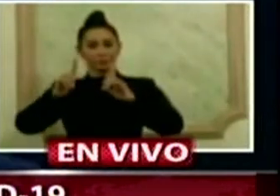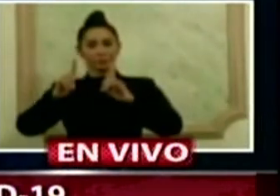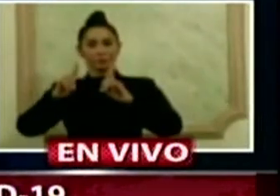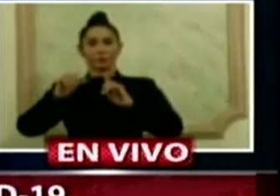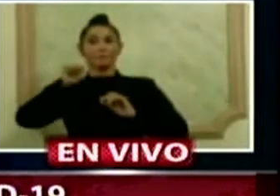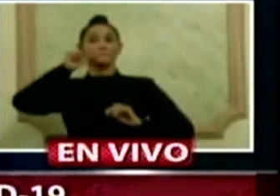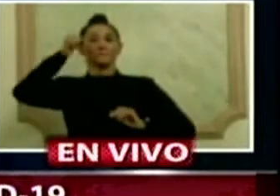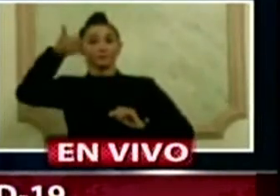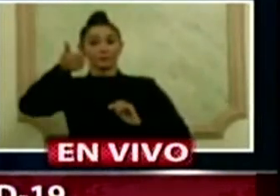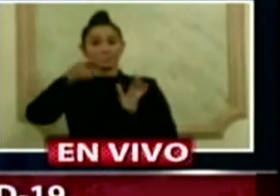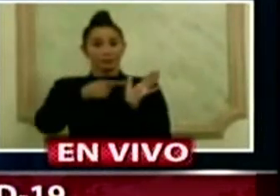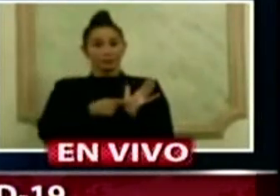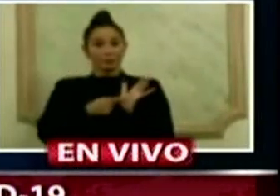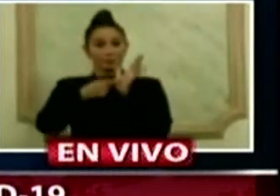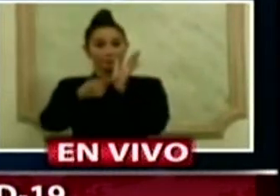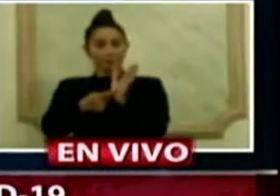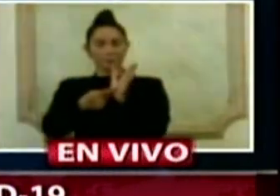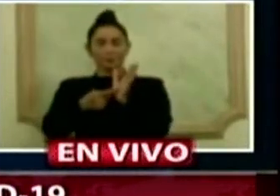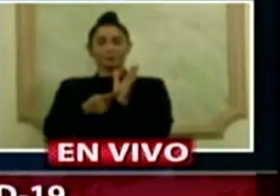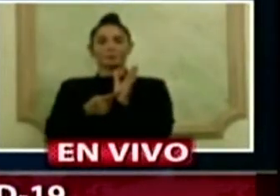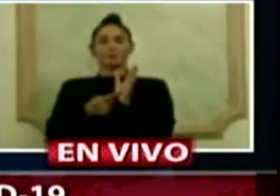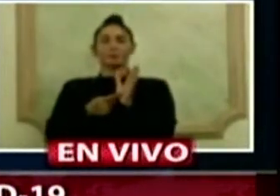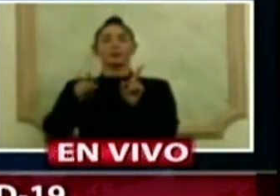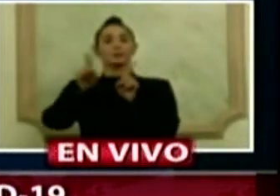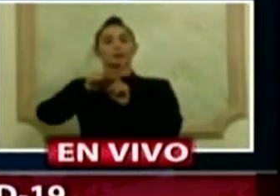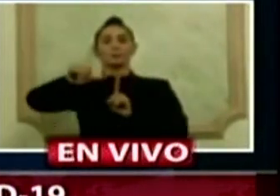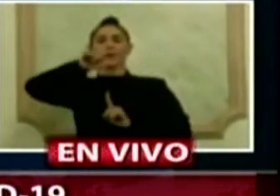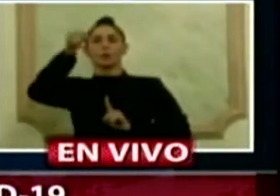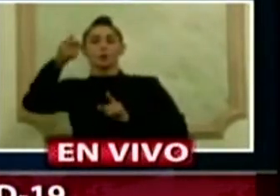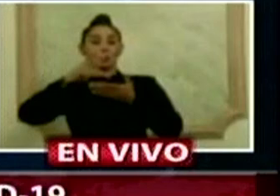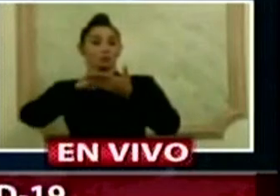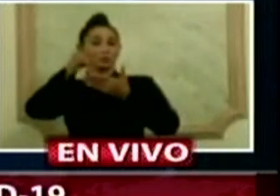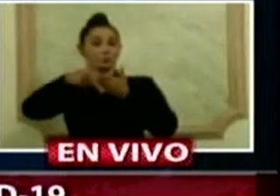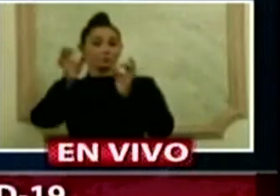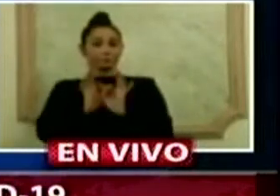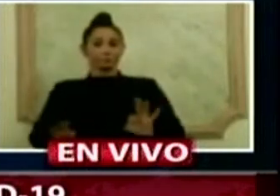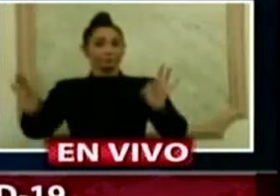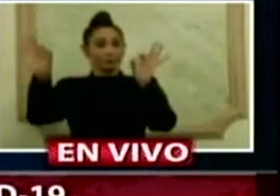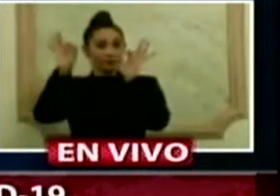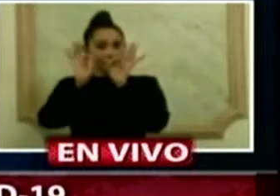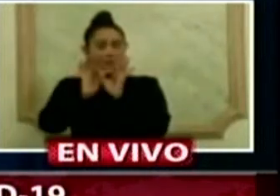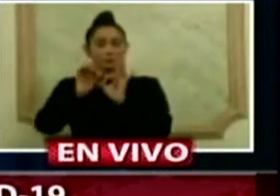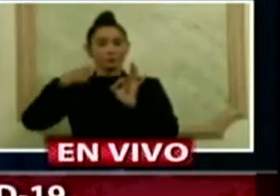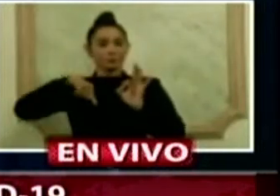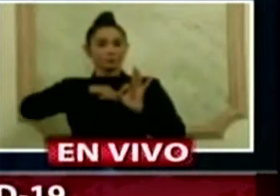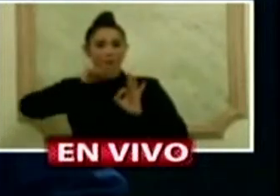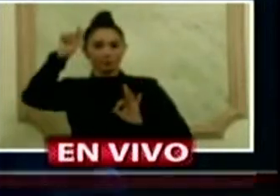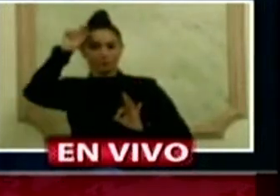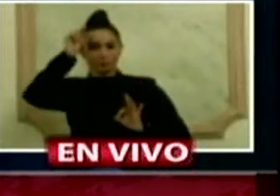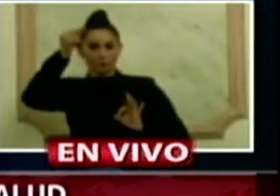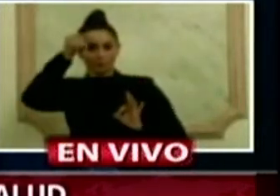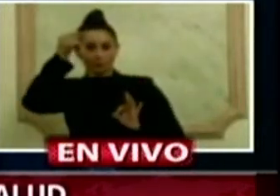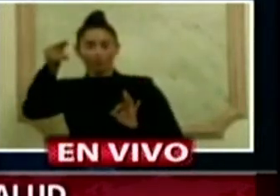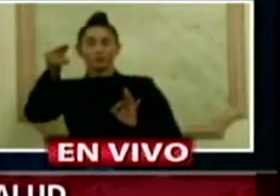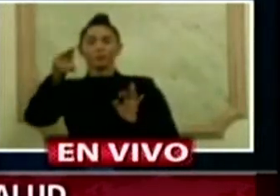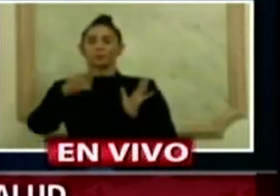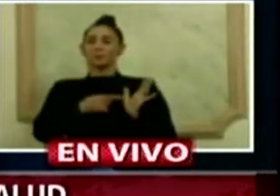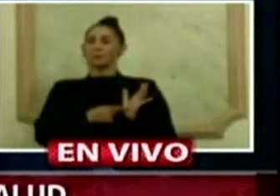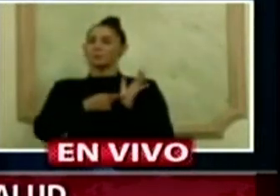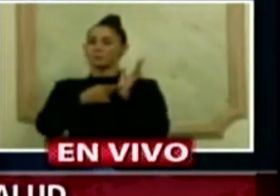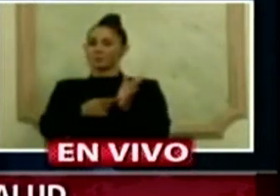mañana y también otros planes importantes de nuestro gobierno para el corto y mediano plazo,